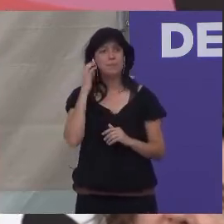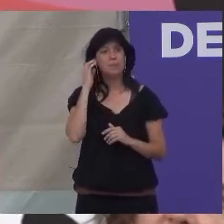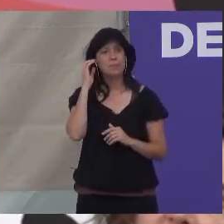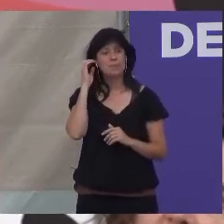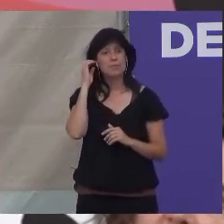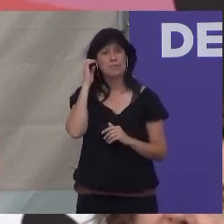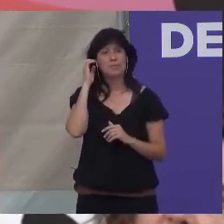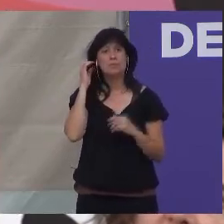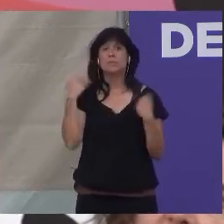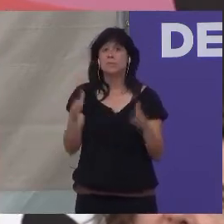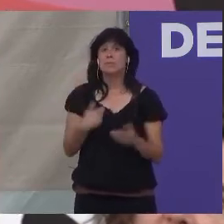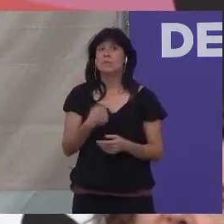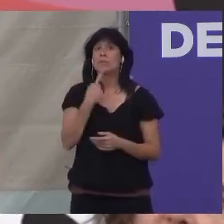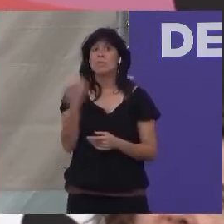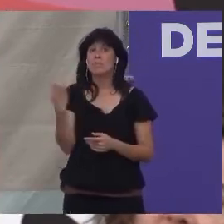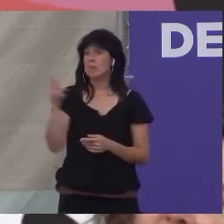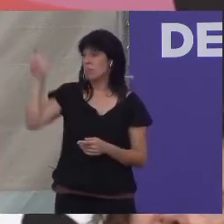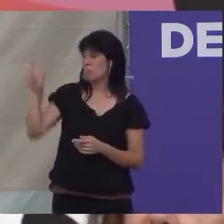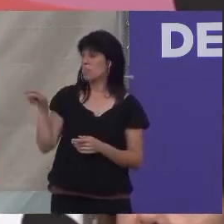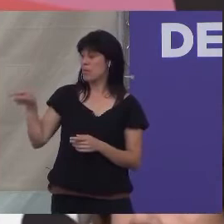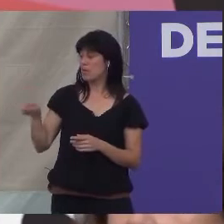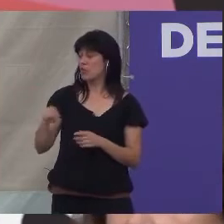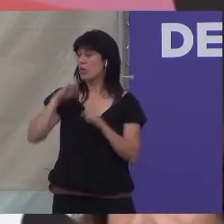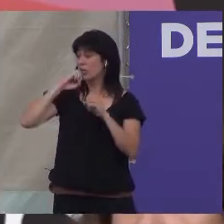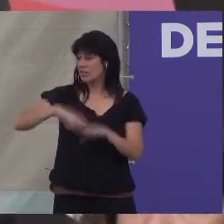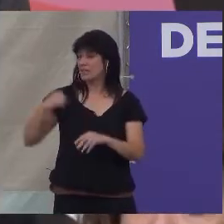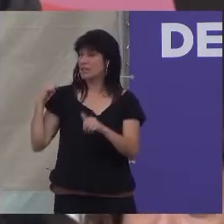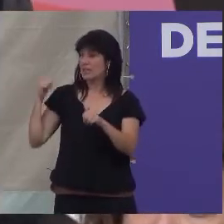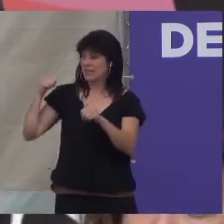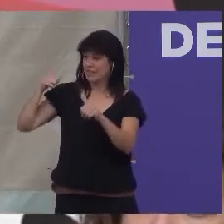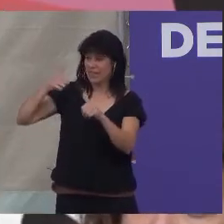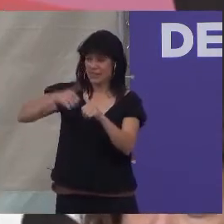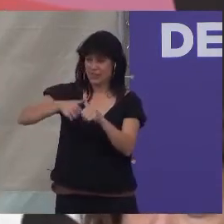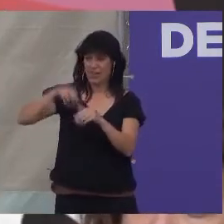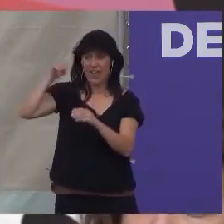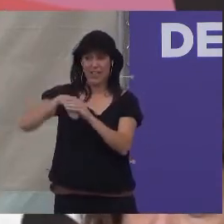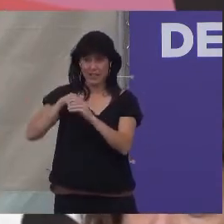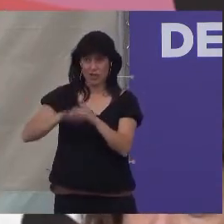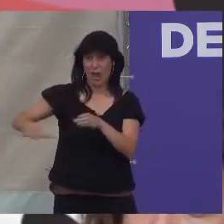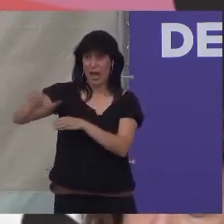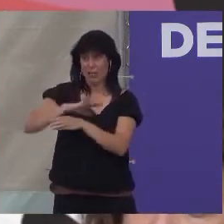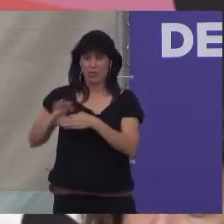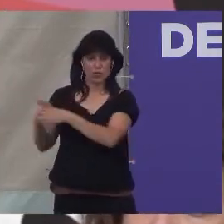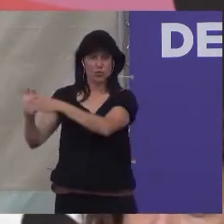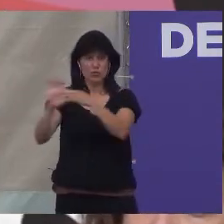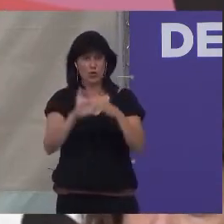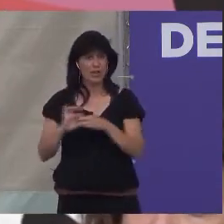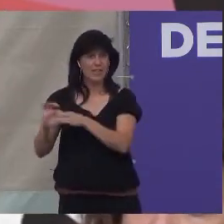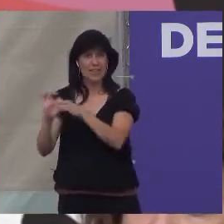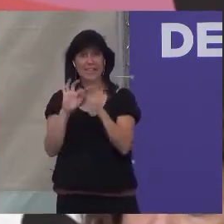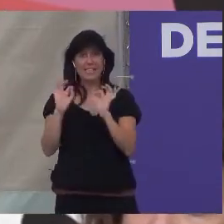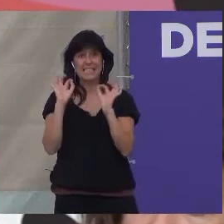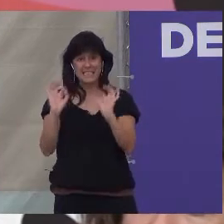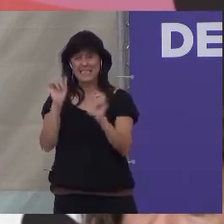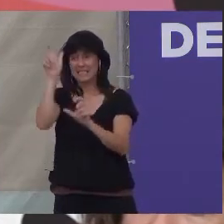decir que es una persona con una larga trayectoria en el ámbito de la solidaridad con los